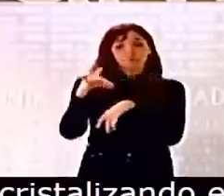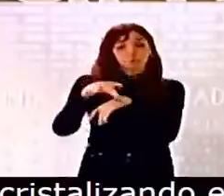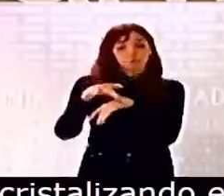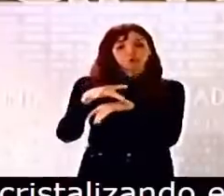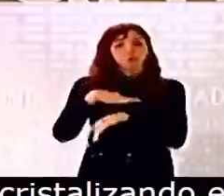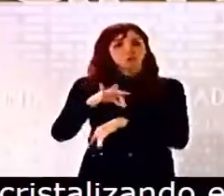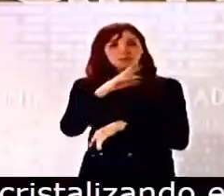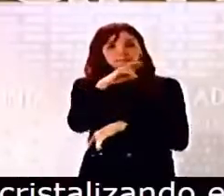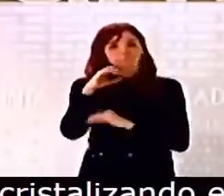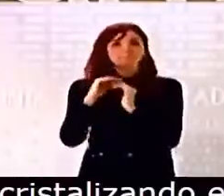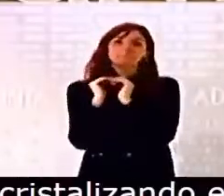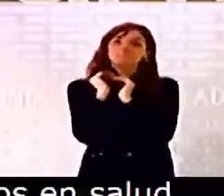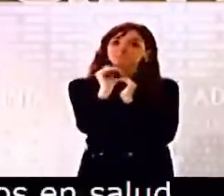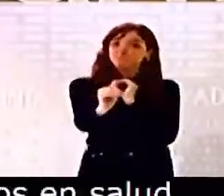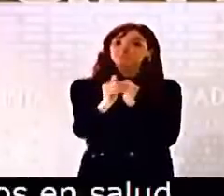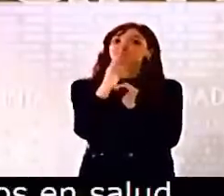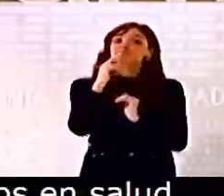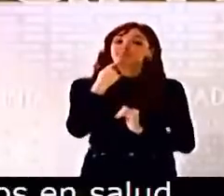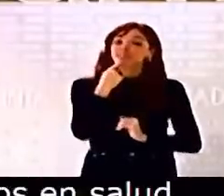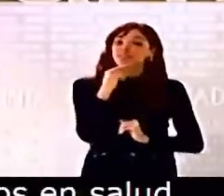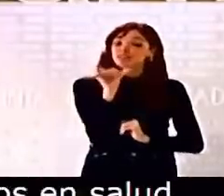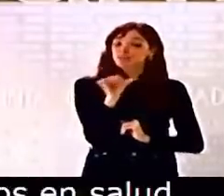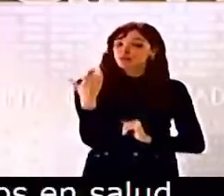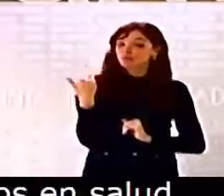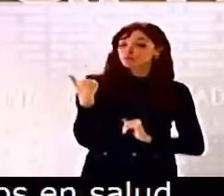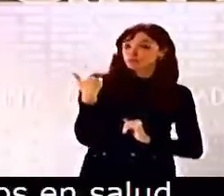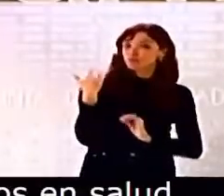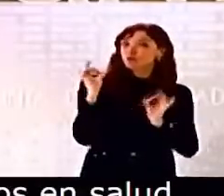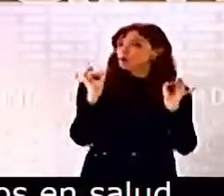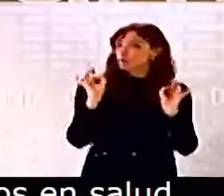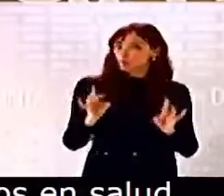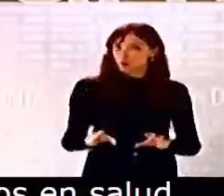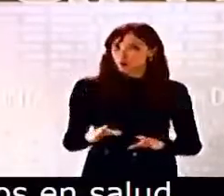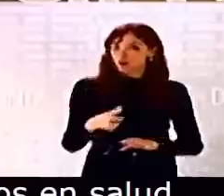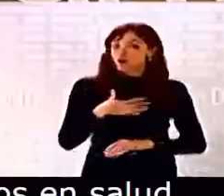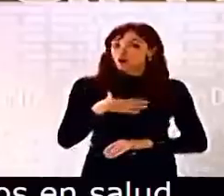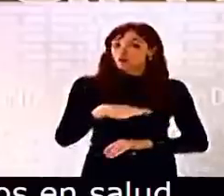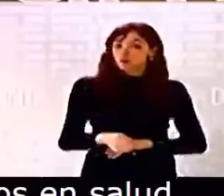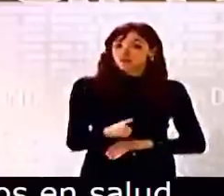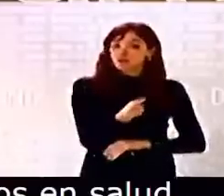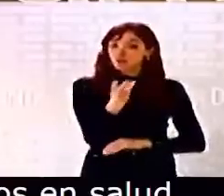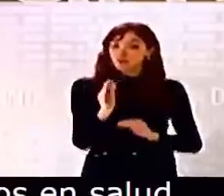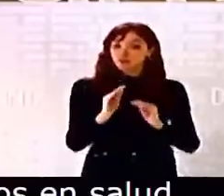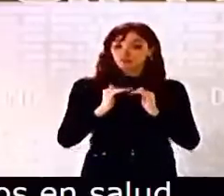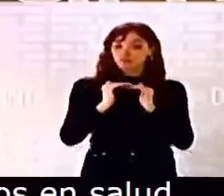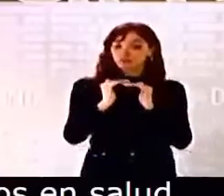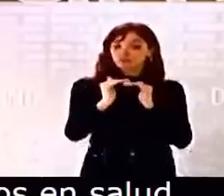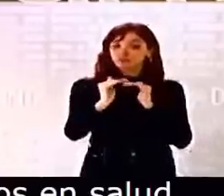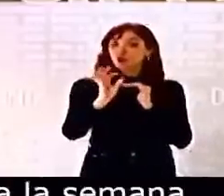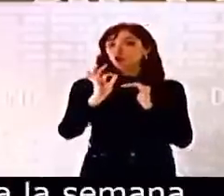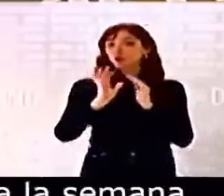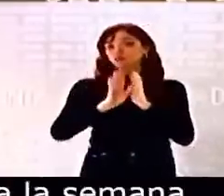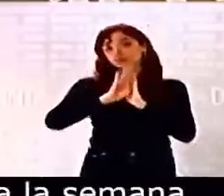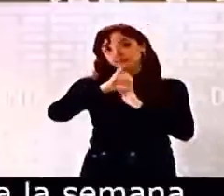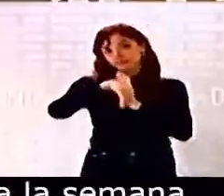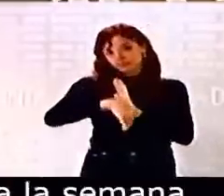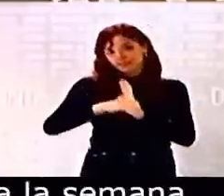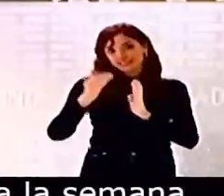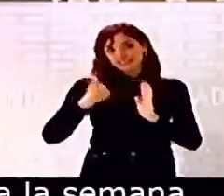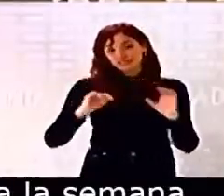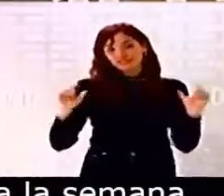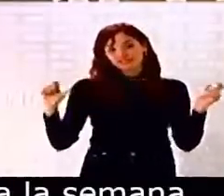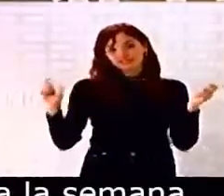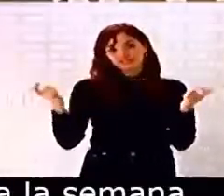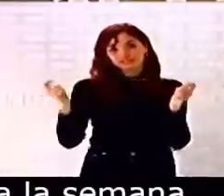estabilizarse la curva, como les decía la semana pasada, o proceder a un descenso en la curva